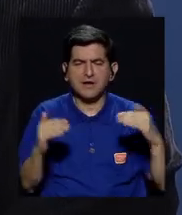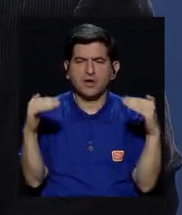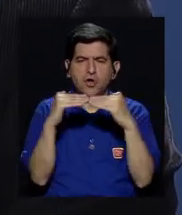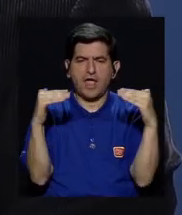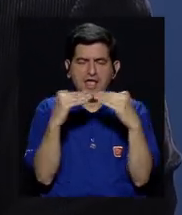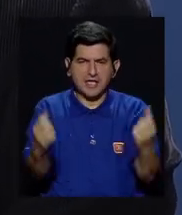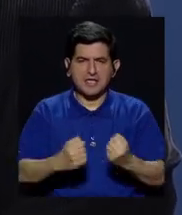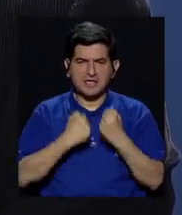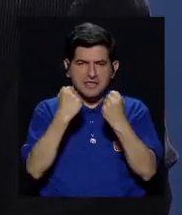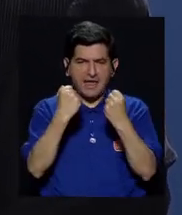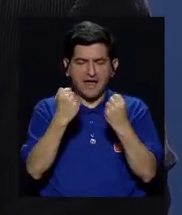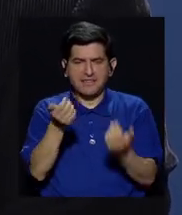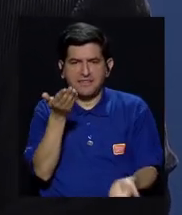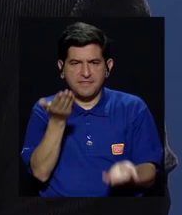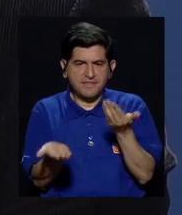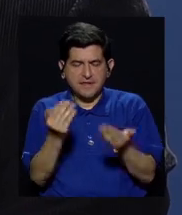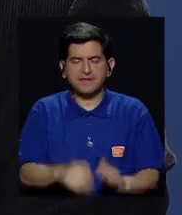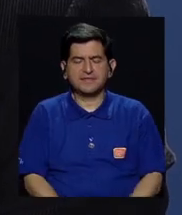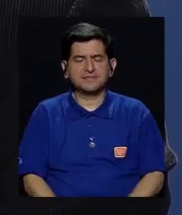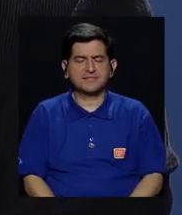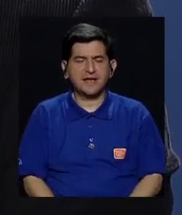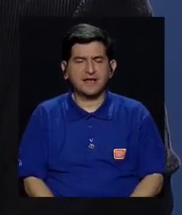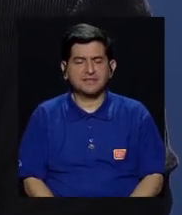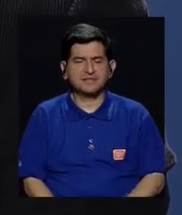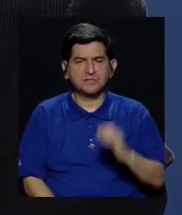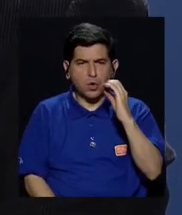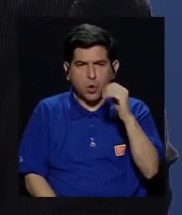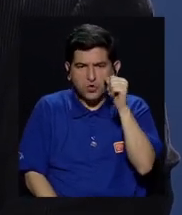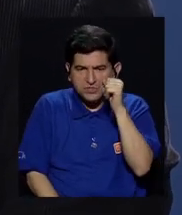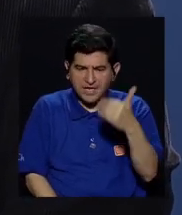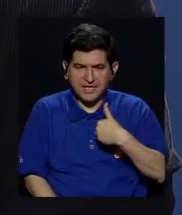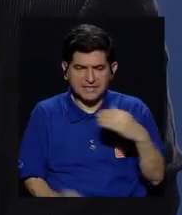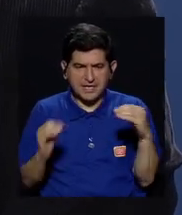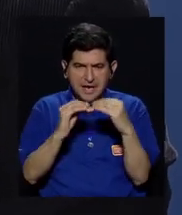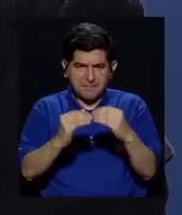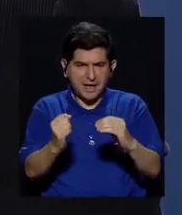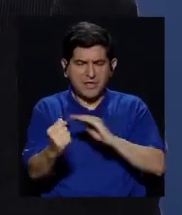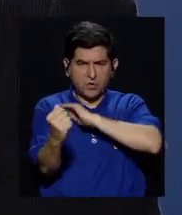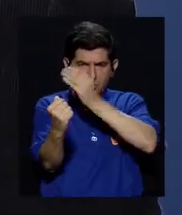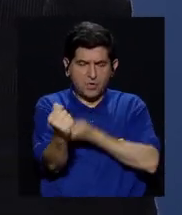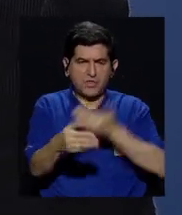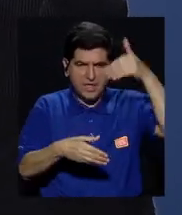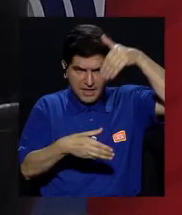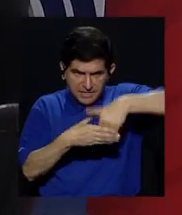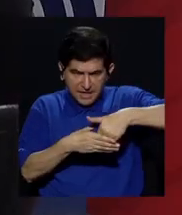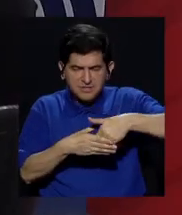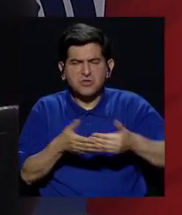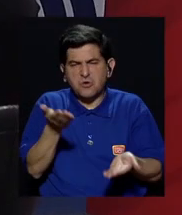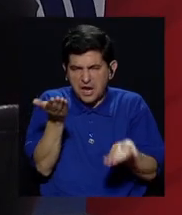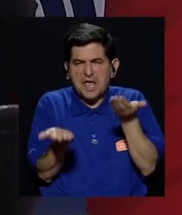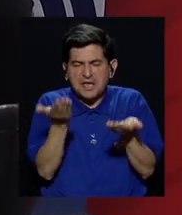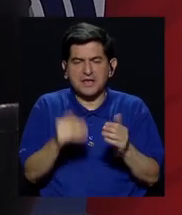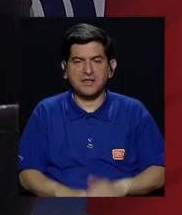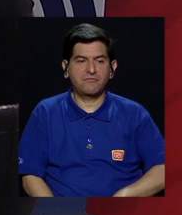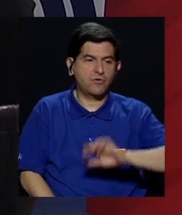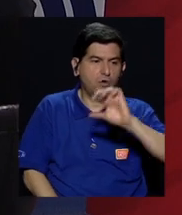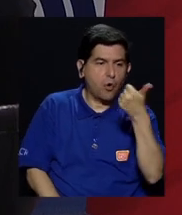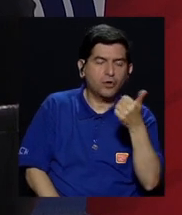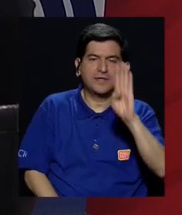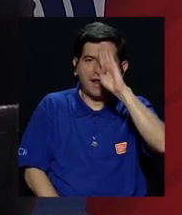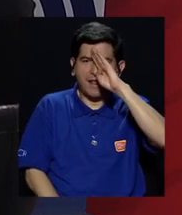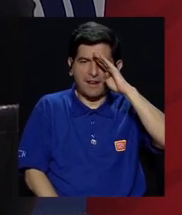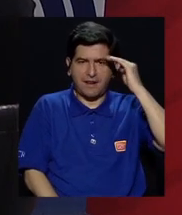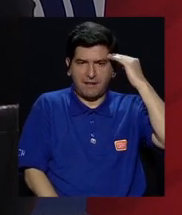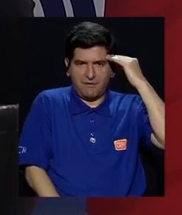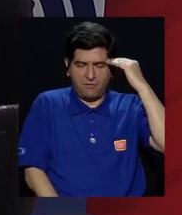una equidad de fuerzas puede ser que fuera liberación nacional del presidente arias tengo tenga más fuerza pero el interno de liberación son bastante equilibradas la otra figura es